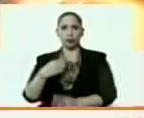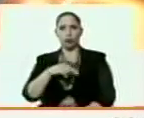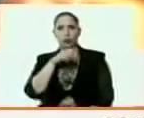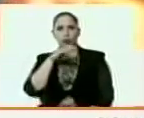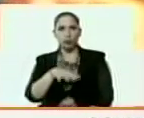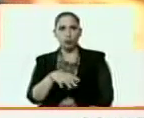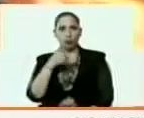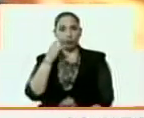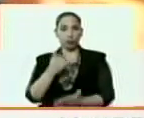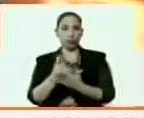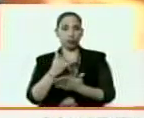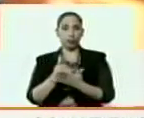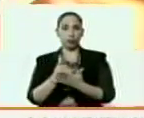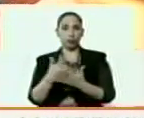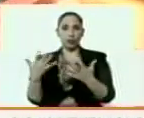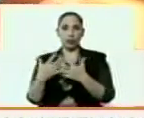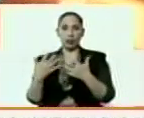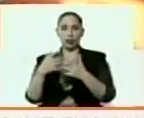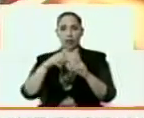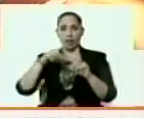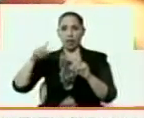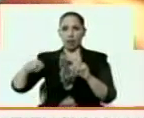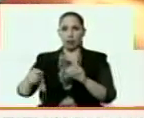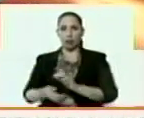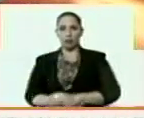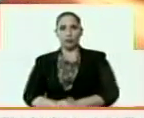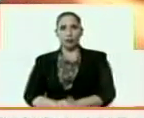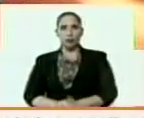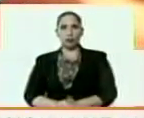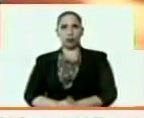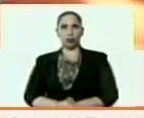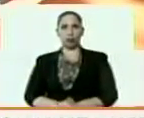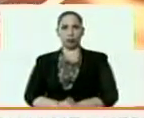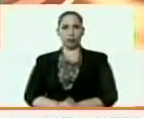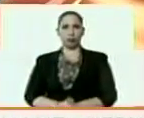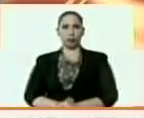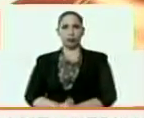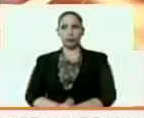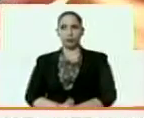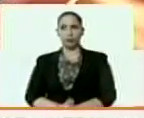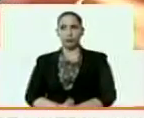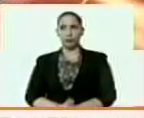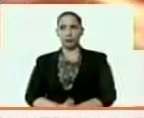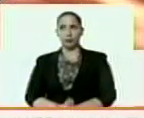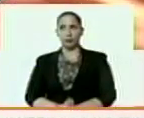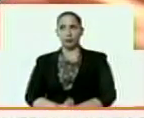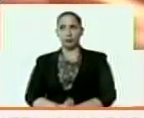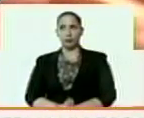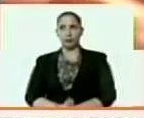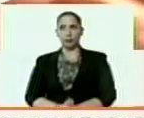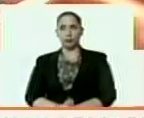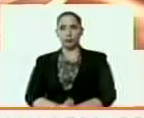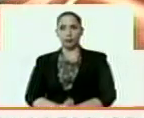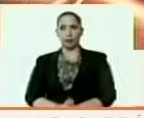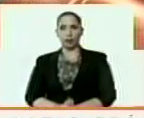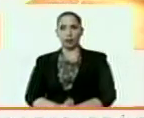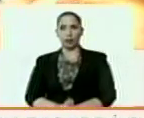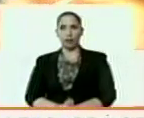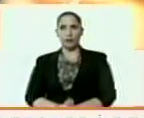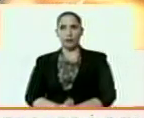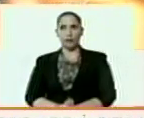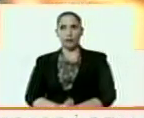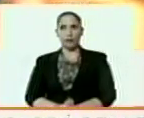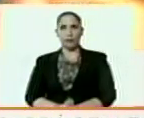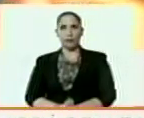Fíjate lo que ha sido la guerra eléctrica. Mayor violación a los derechos humanos, masiva, sistemática, que